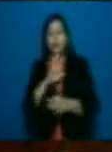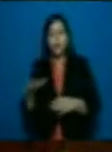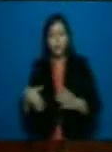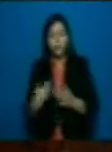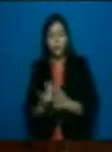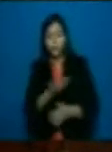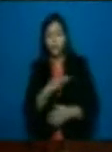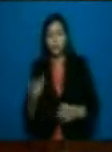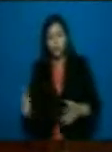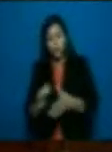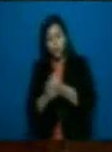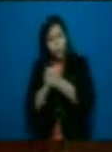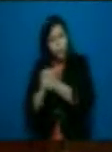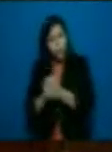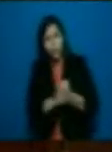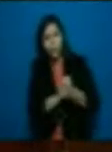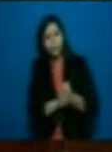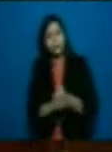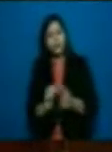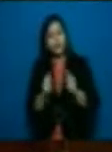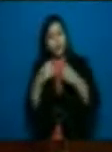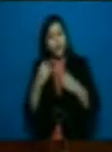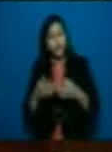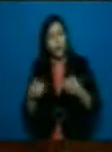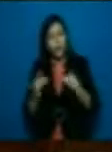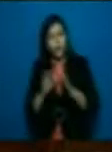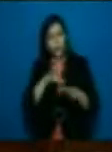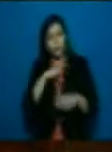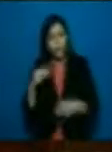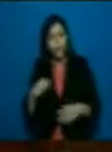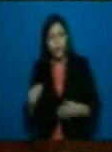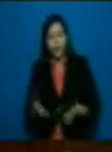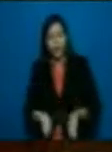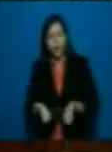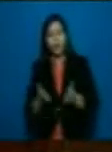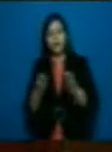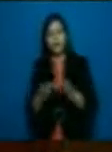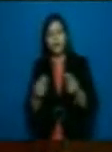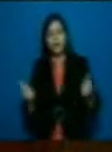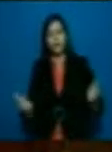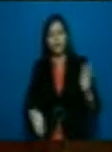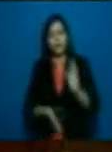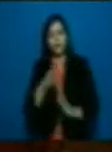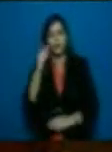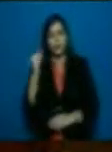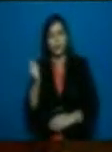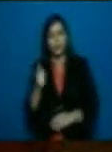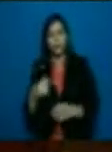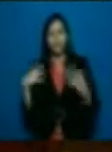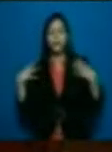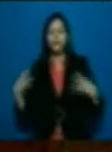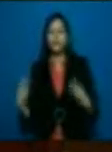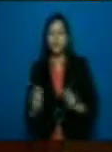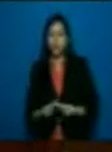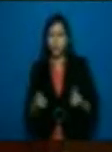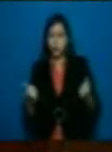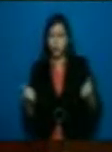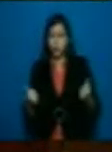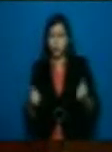y que nos unan para impulsar soluciones conjuntas soluciones regionales